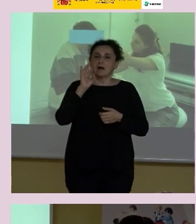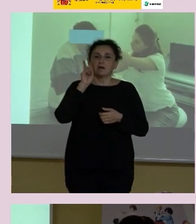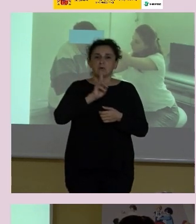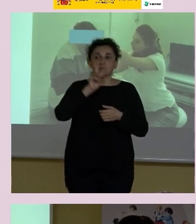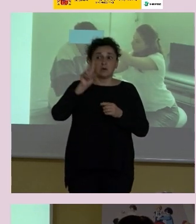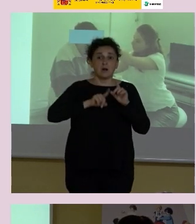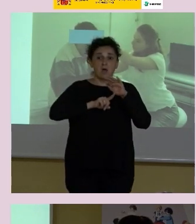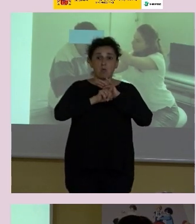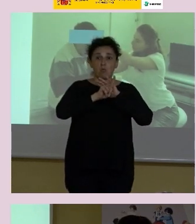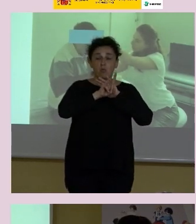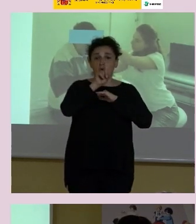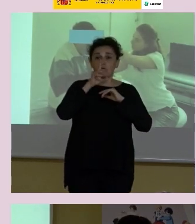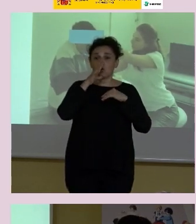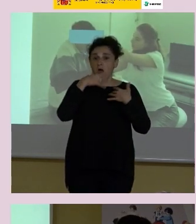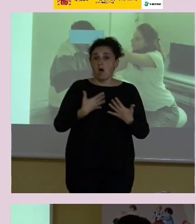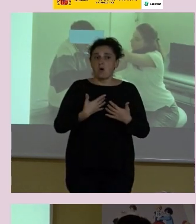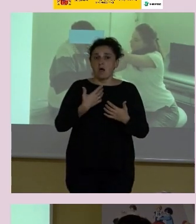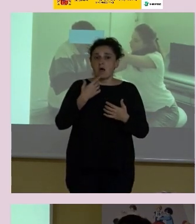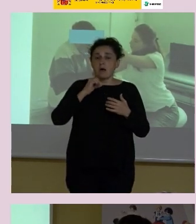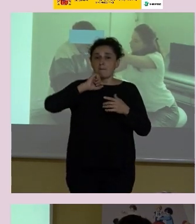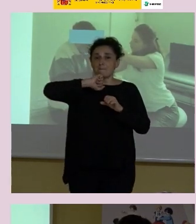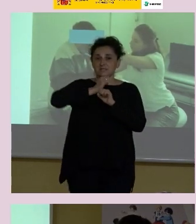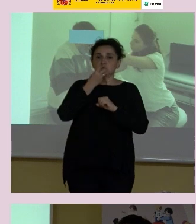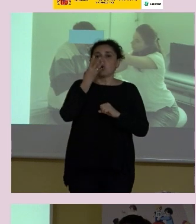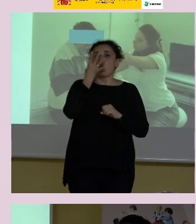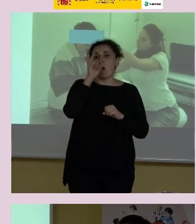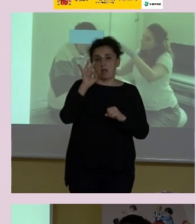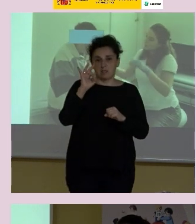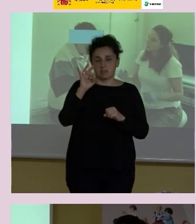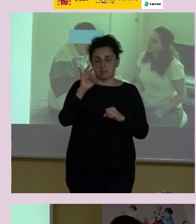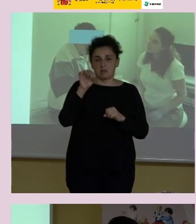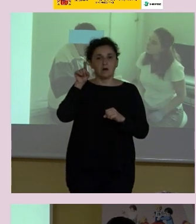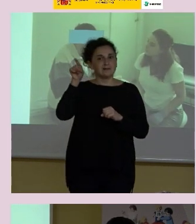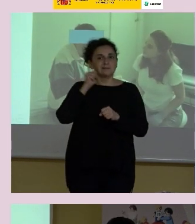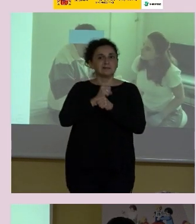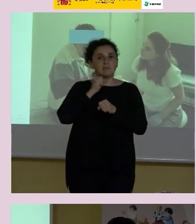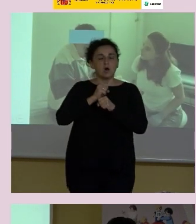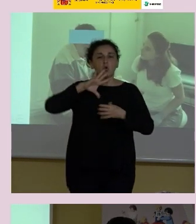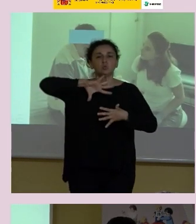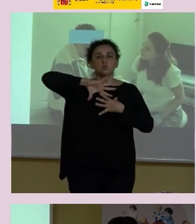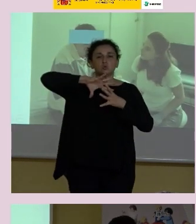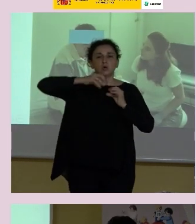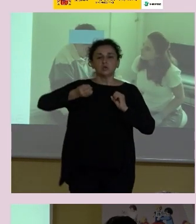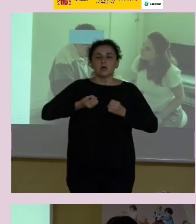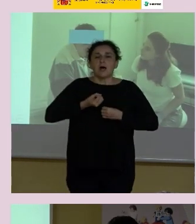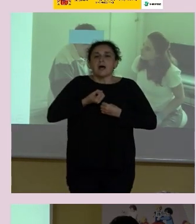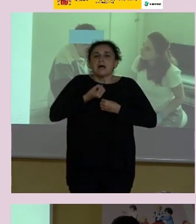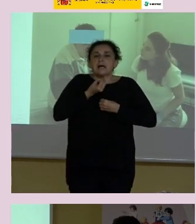en la evolución, ya vamos por presiones de 40. En este caso es trabajo de la musculatura